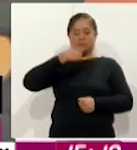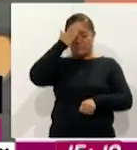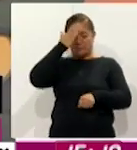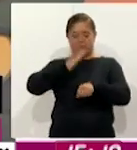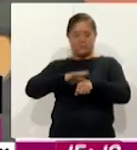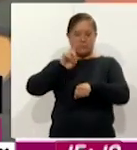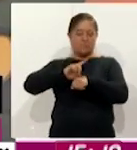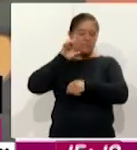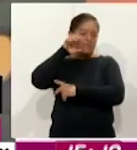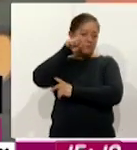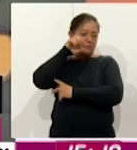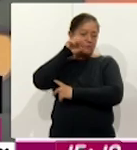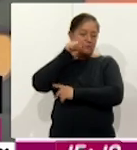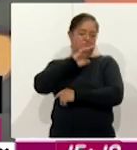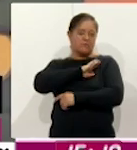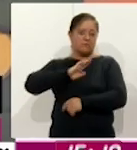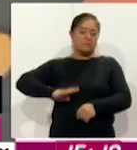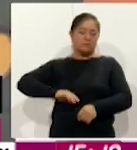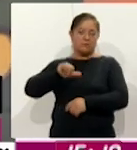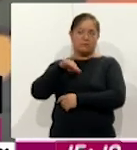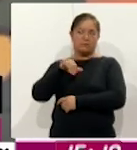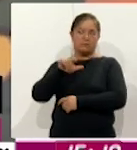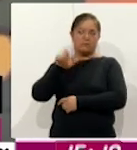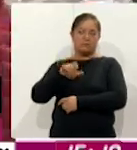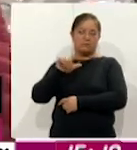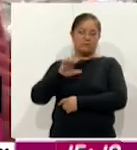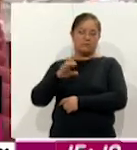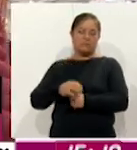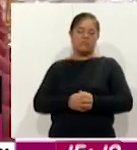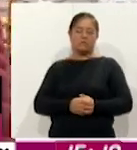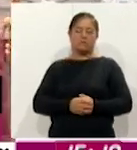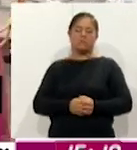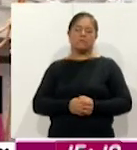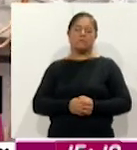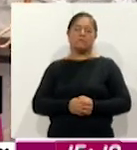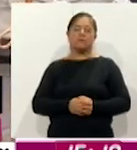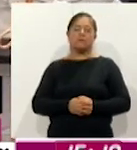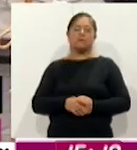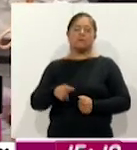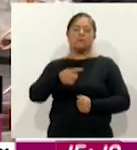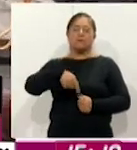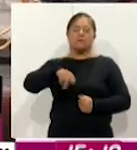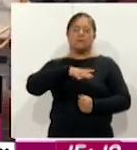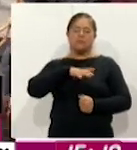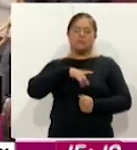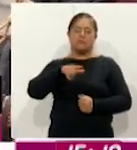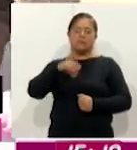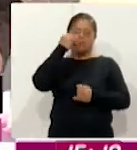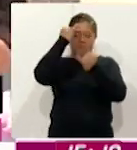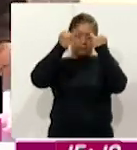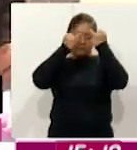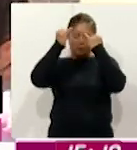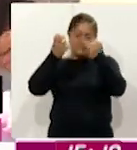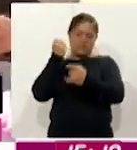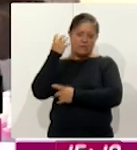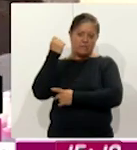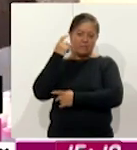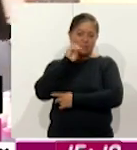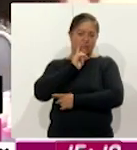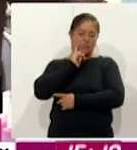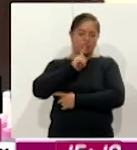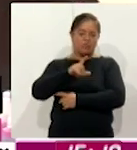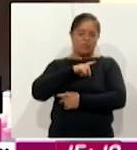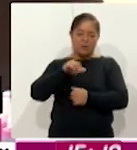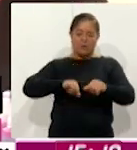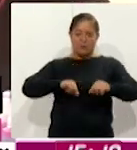Naranja en el municipio de Amajac. Amas de casa y emprendedoras se sumaron al Foro Mujer y actividades programadas en conmemoración